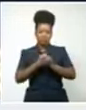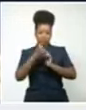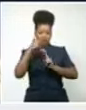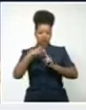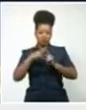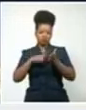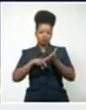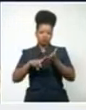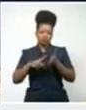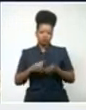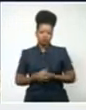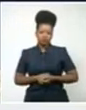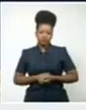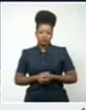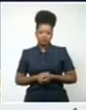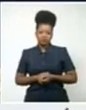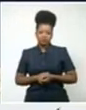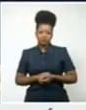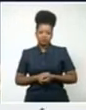de Matanzas.